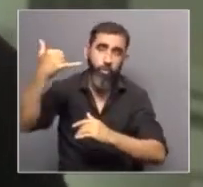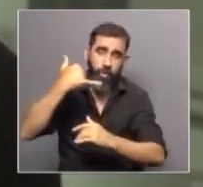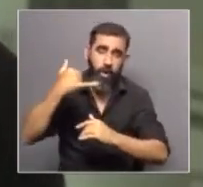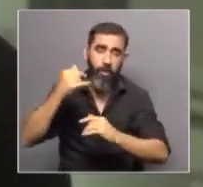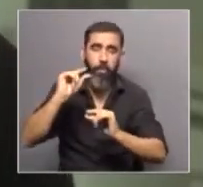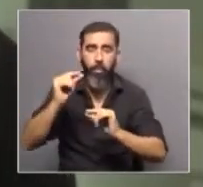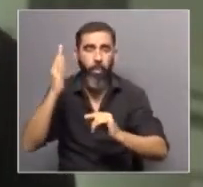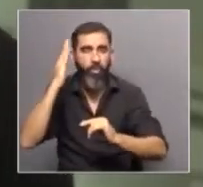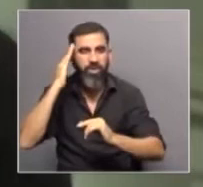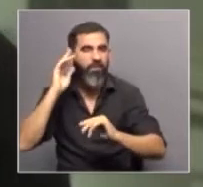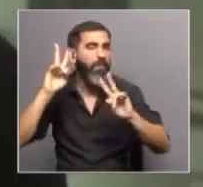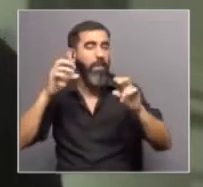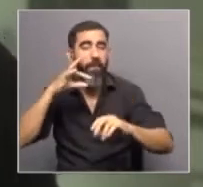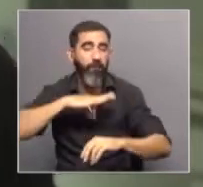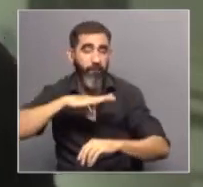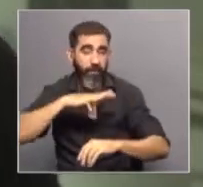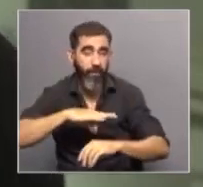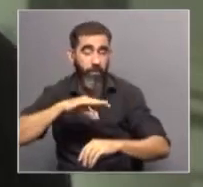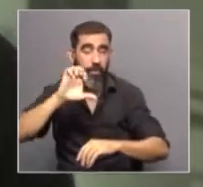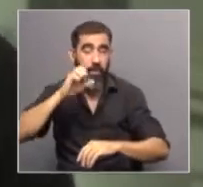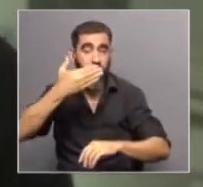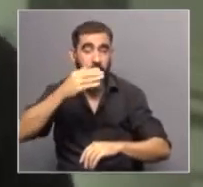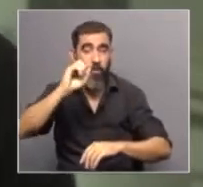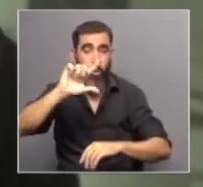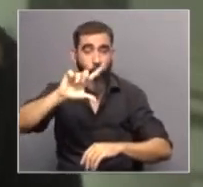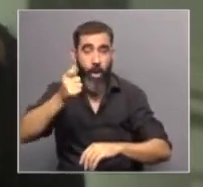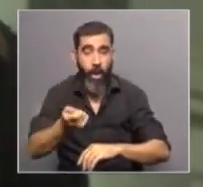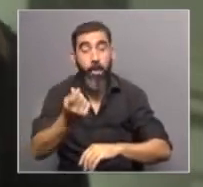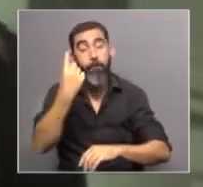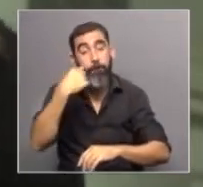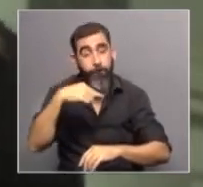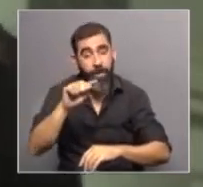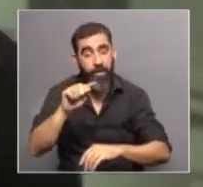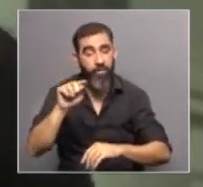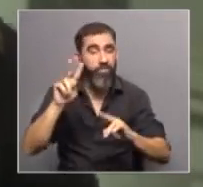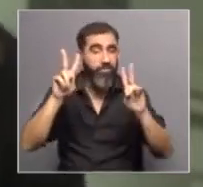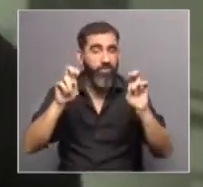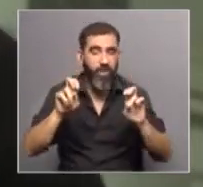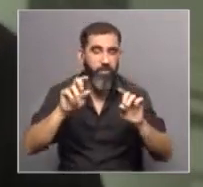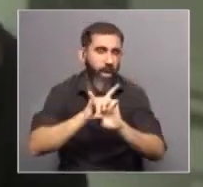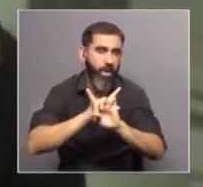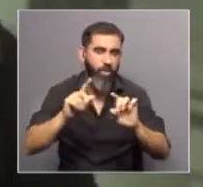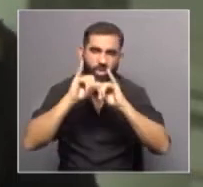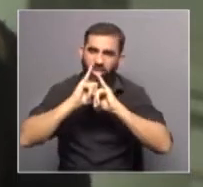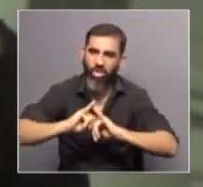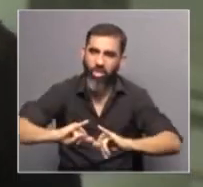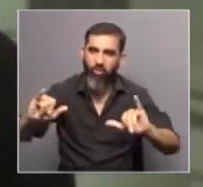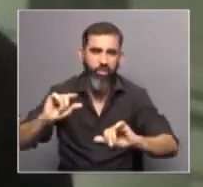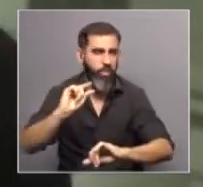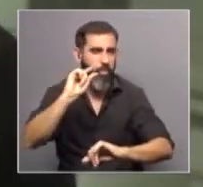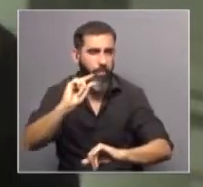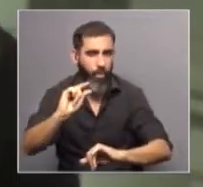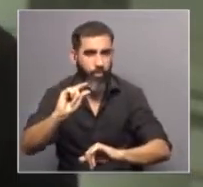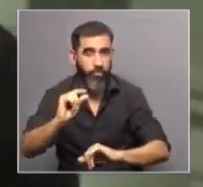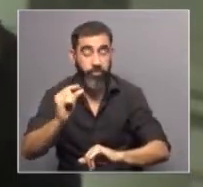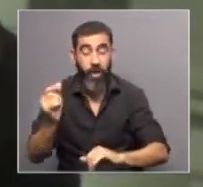hablar un poco sobre este virus, pero lo cierto es que generalmente es un tema que no ha sido muy difundido, y creo que